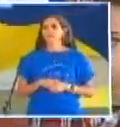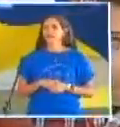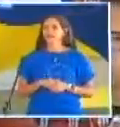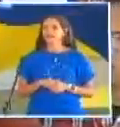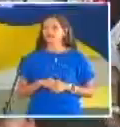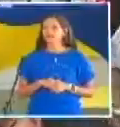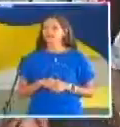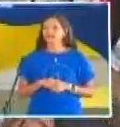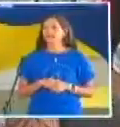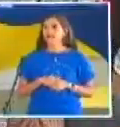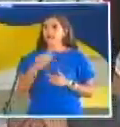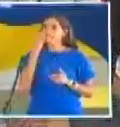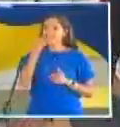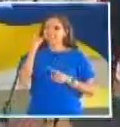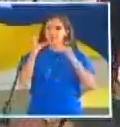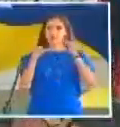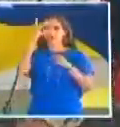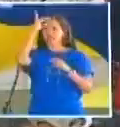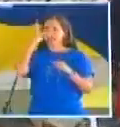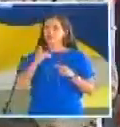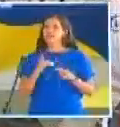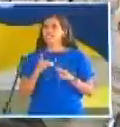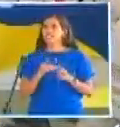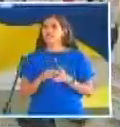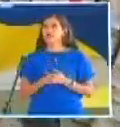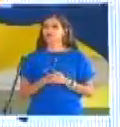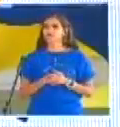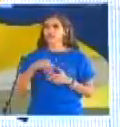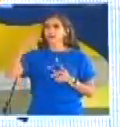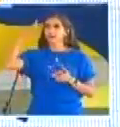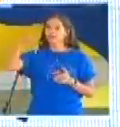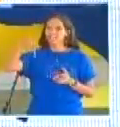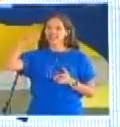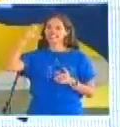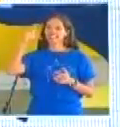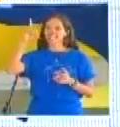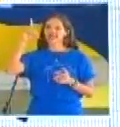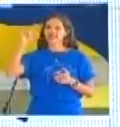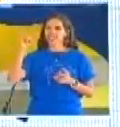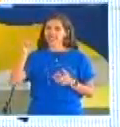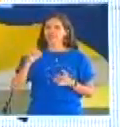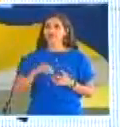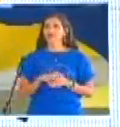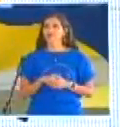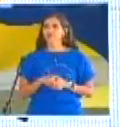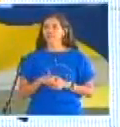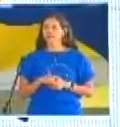Al Frente de Personas con Discapacidad, PCD Helio Palao.